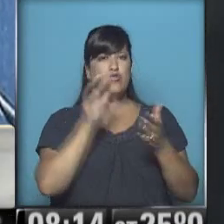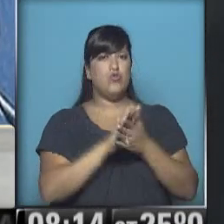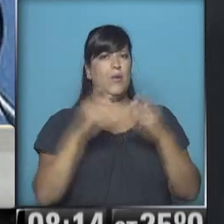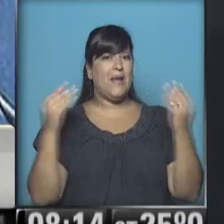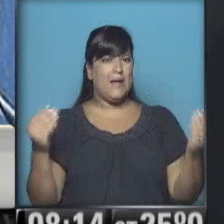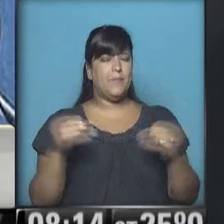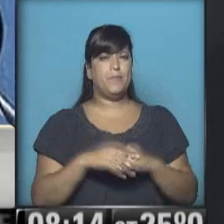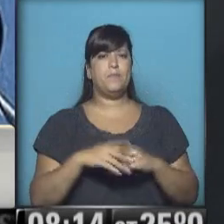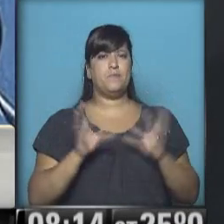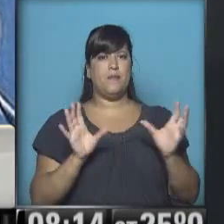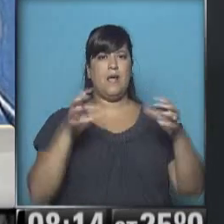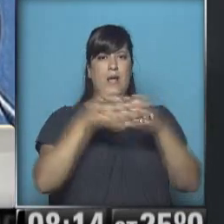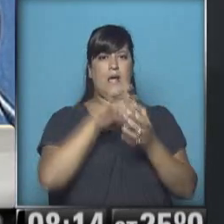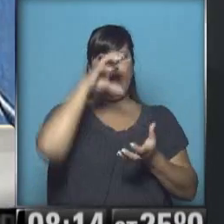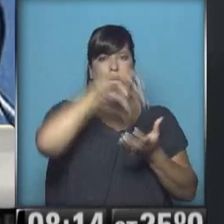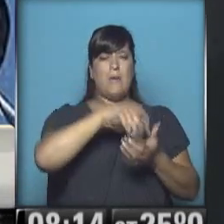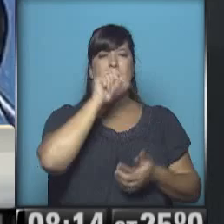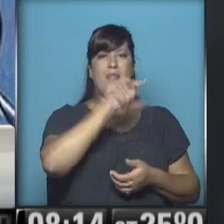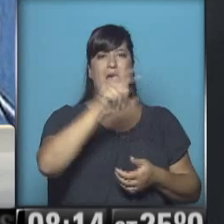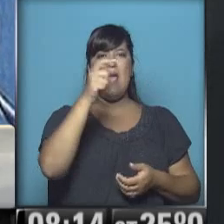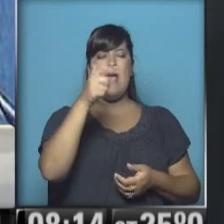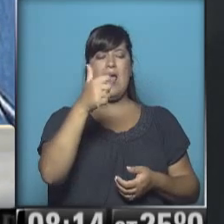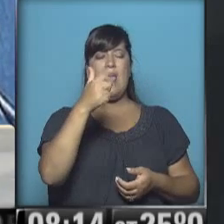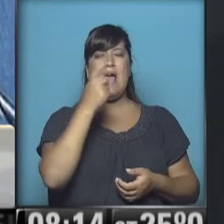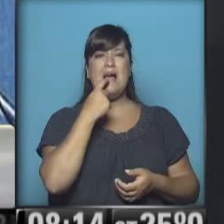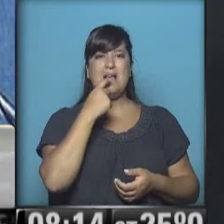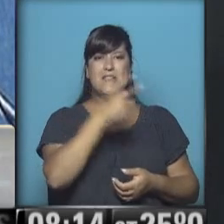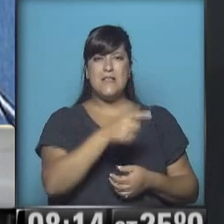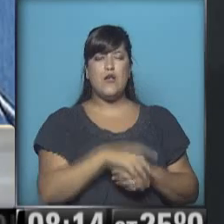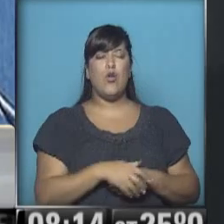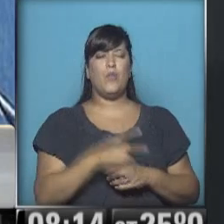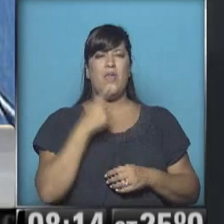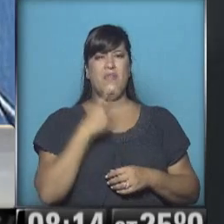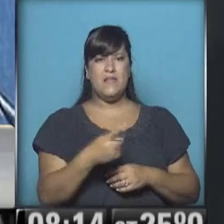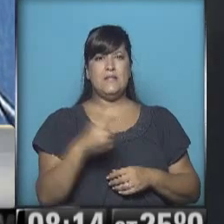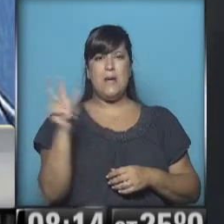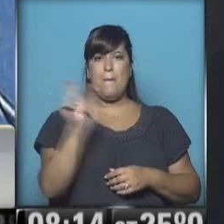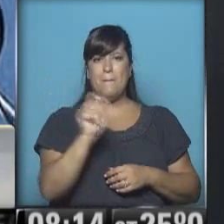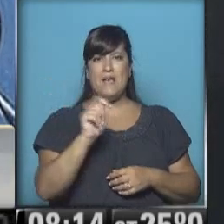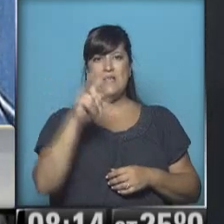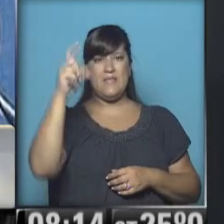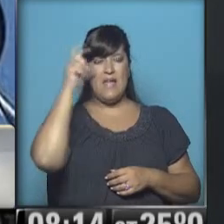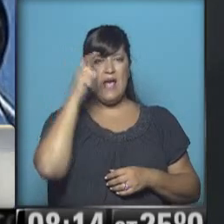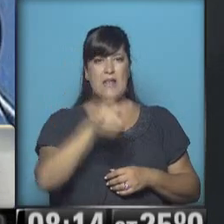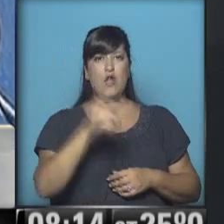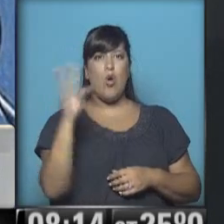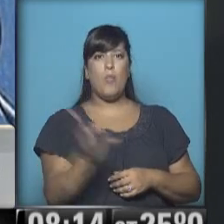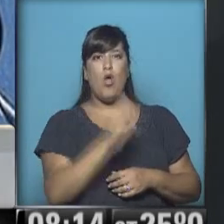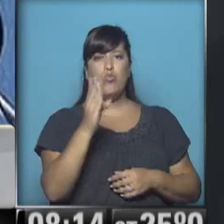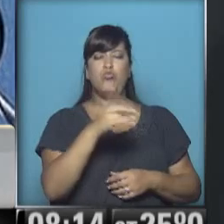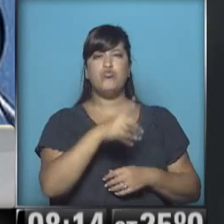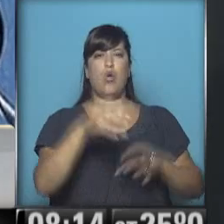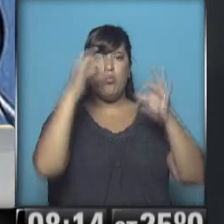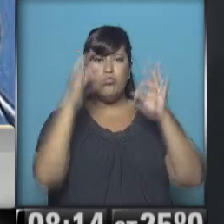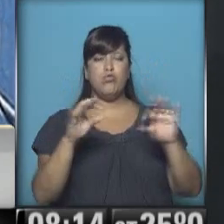que la Cámara Argentina de Acero publicó que para el mes de enero la producción de crudo fue